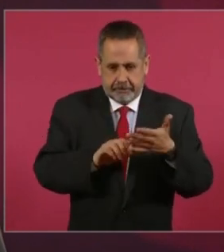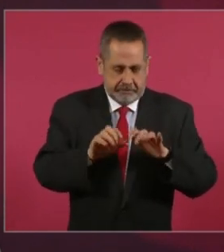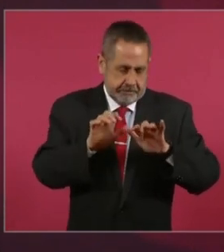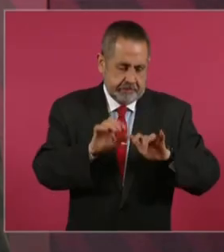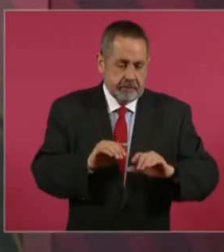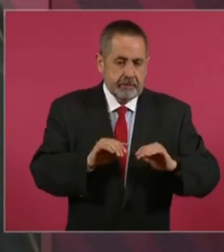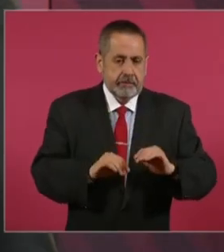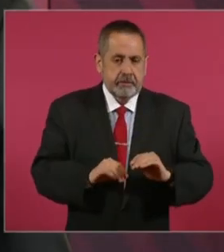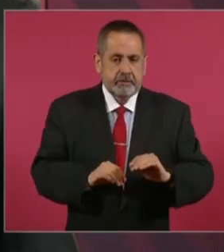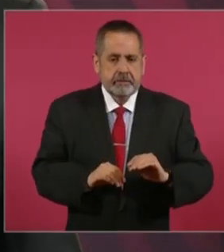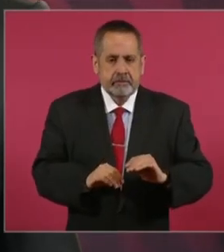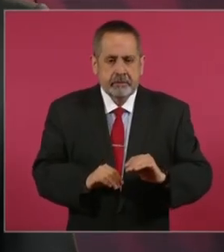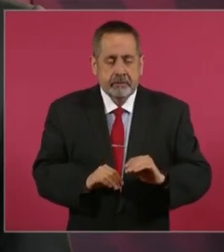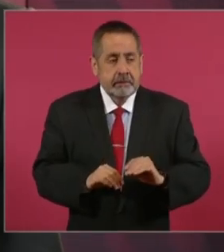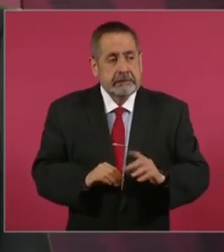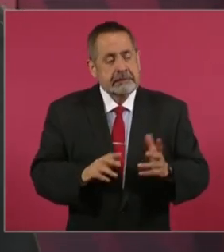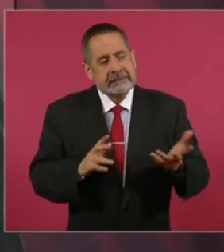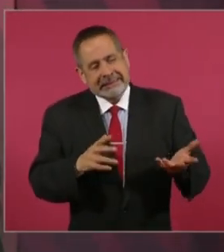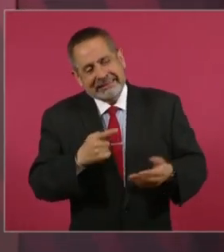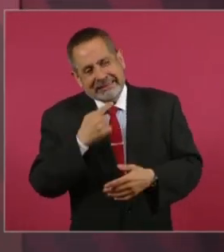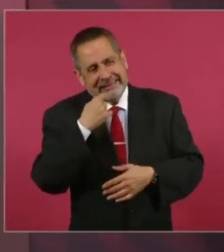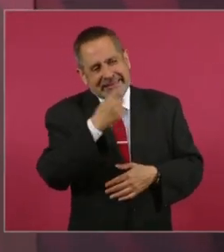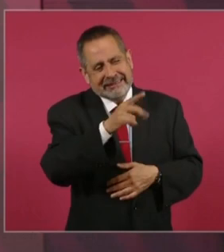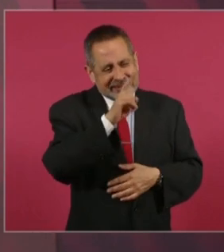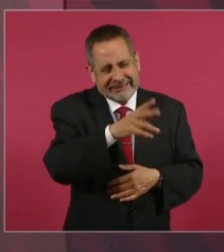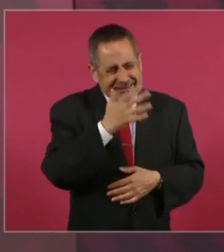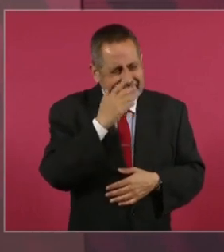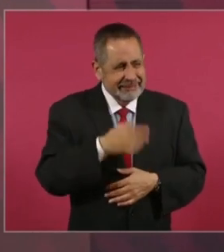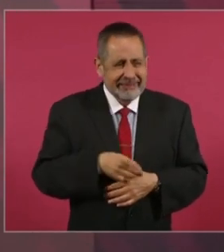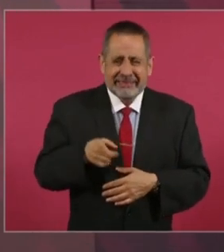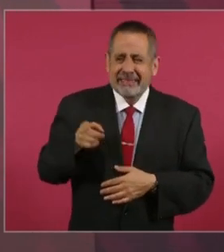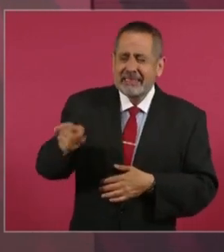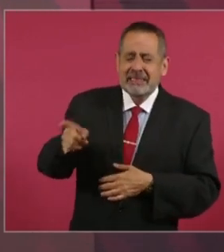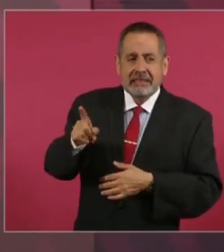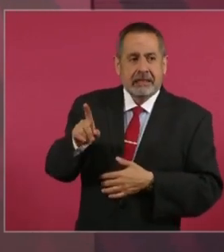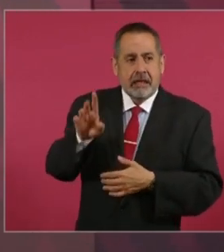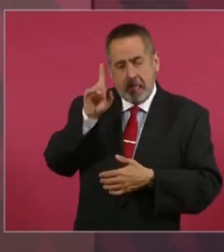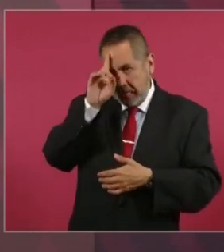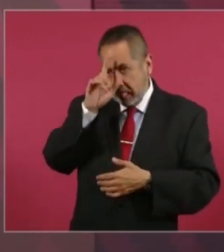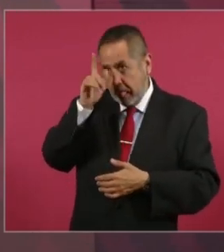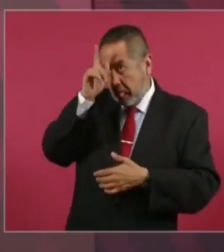decirle que es hasta espiritista,